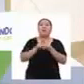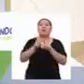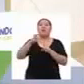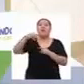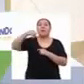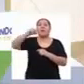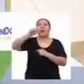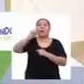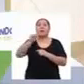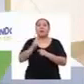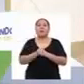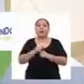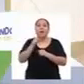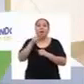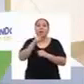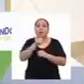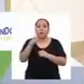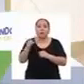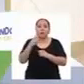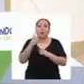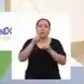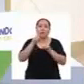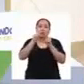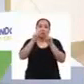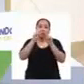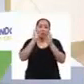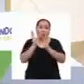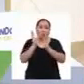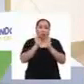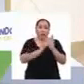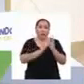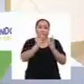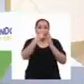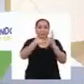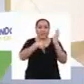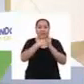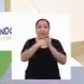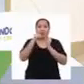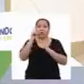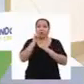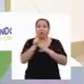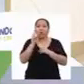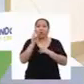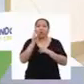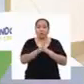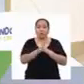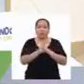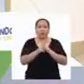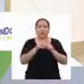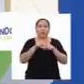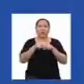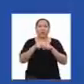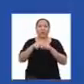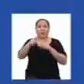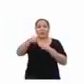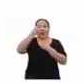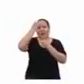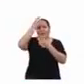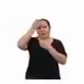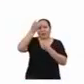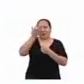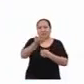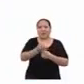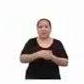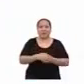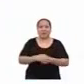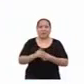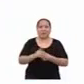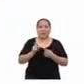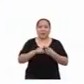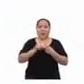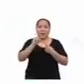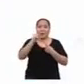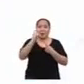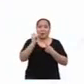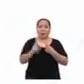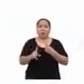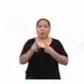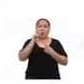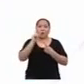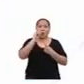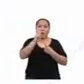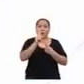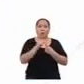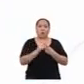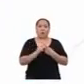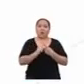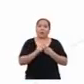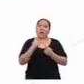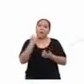toca elaborar las tablas para las preguntas 1 y 2, de acuerdo a la siguiente información. Para la pregunta 1,